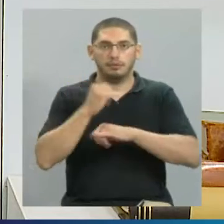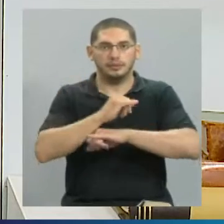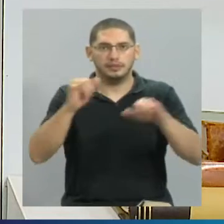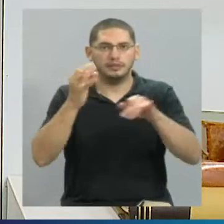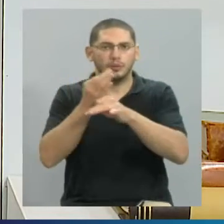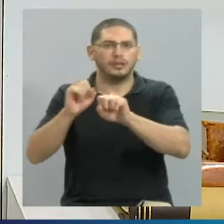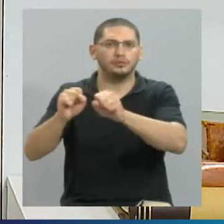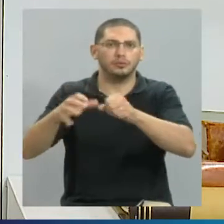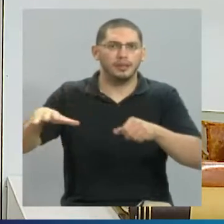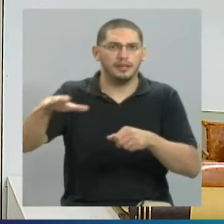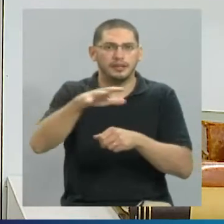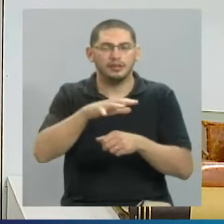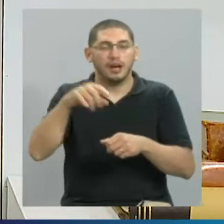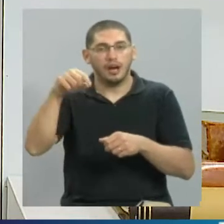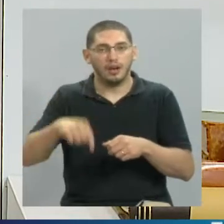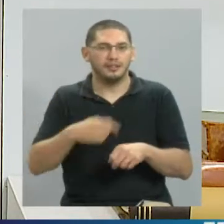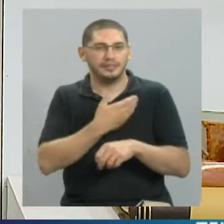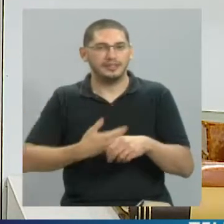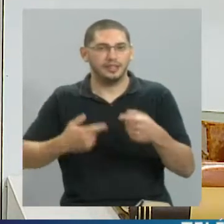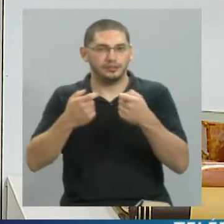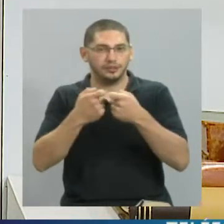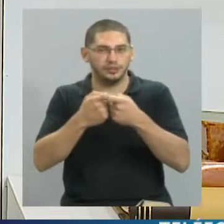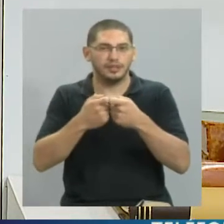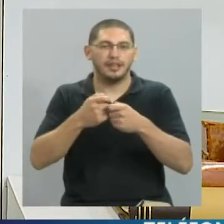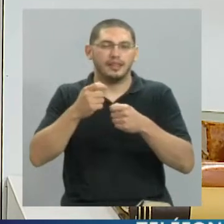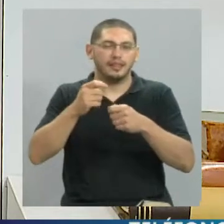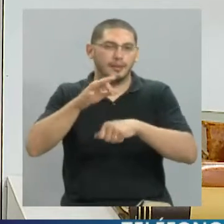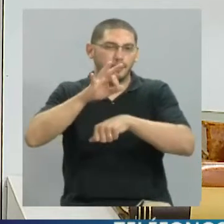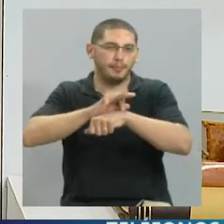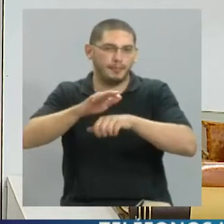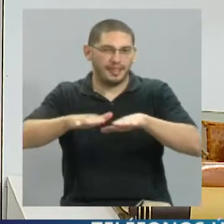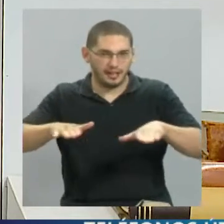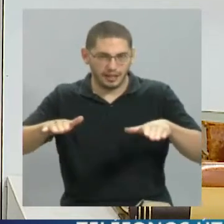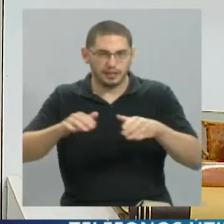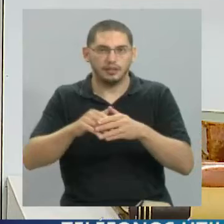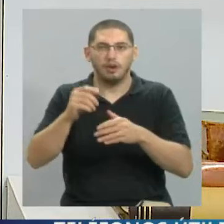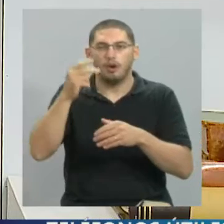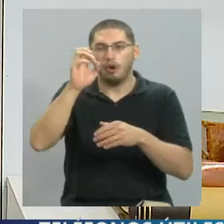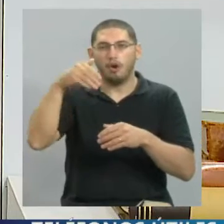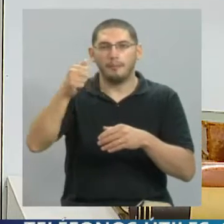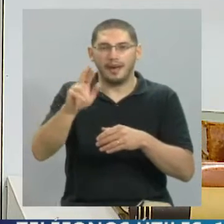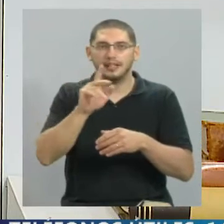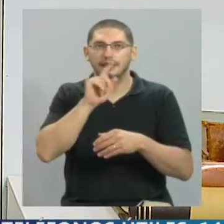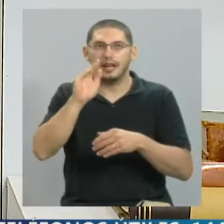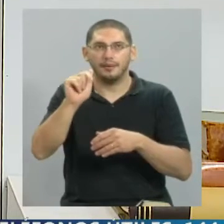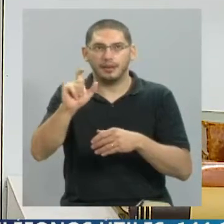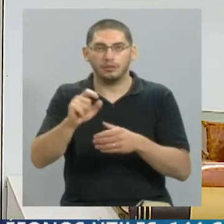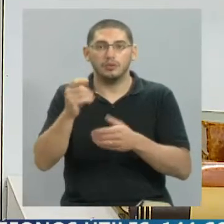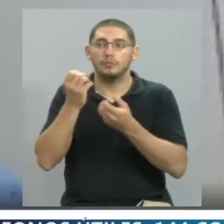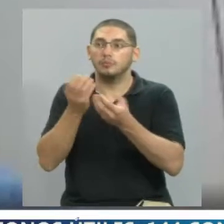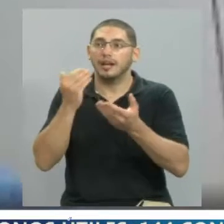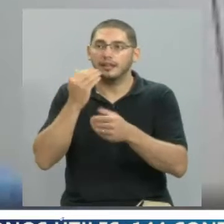el presidente de la Asociación Argentina de Pediatría, el doctor Omar Tabaco. Doctor, buenas tardes, ¿cómo le